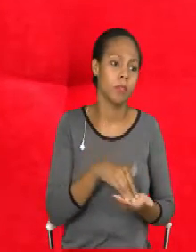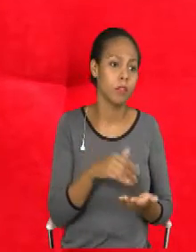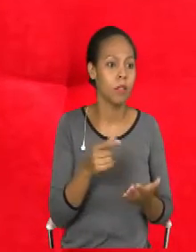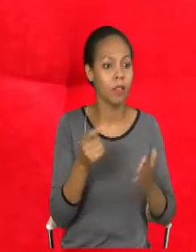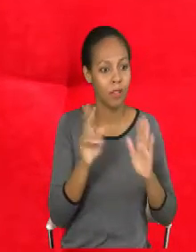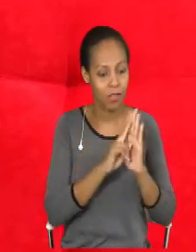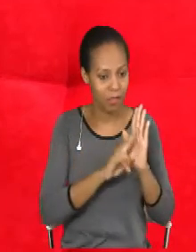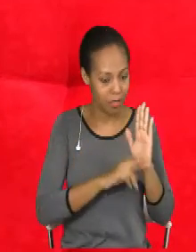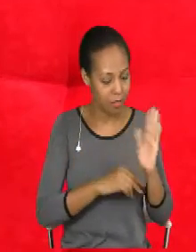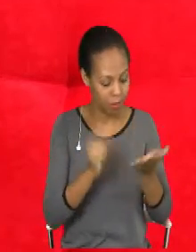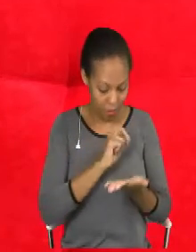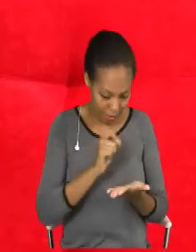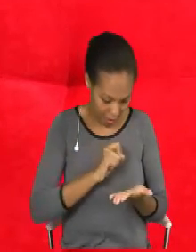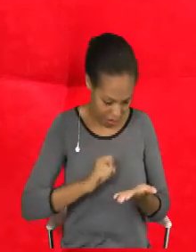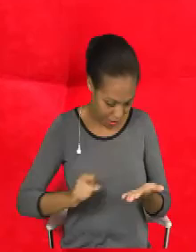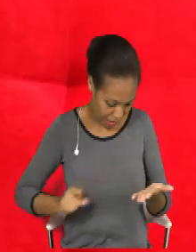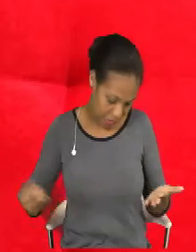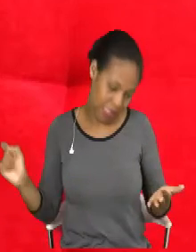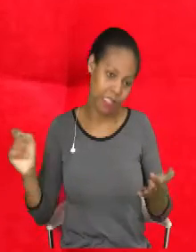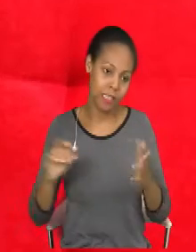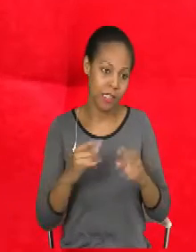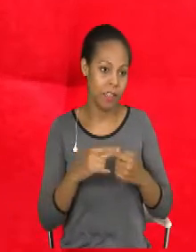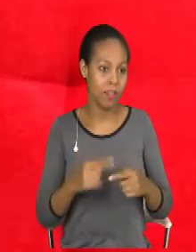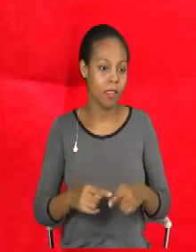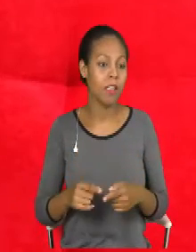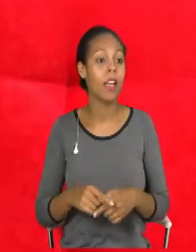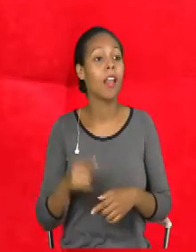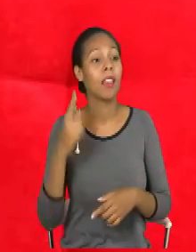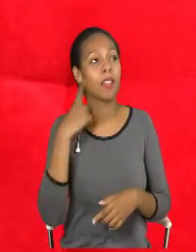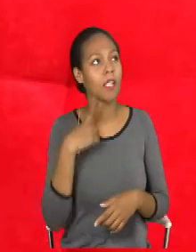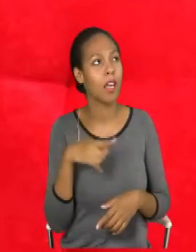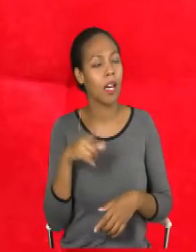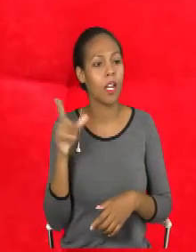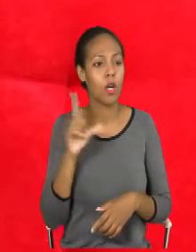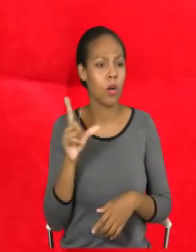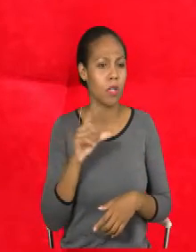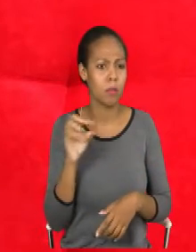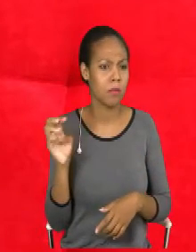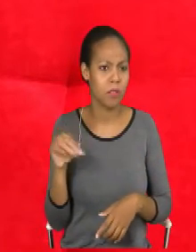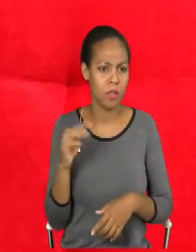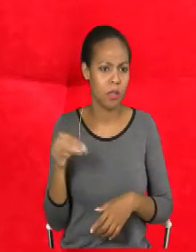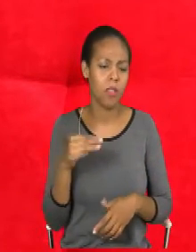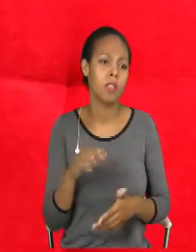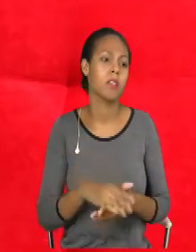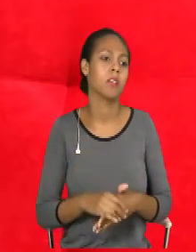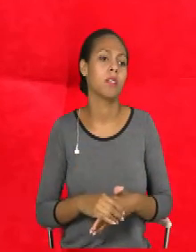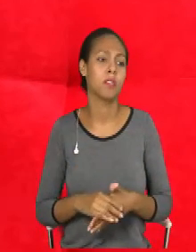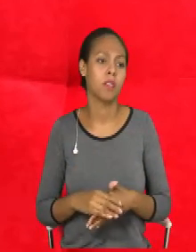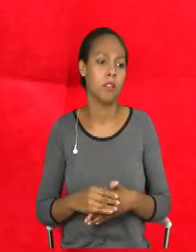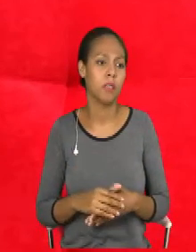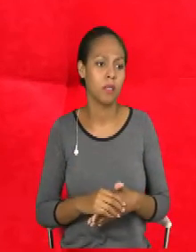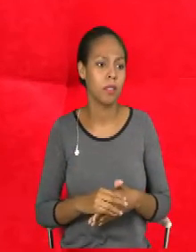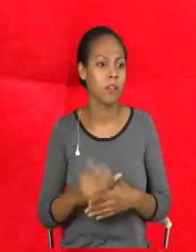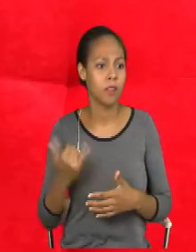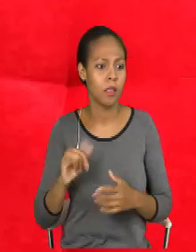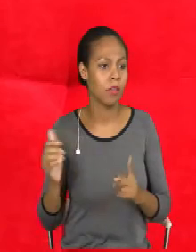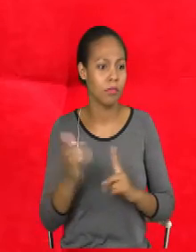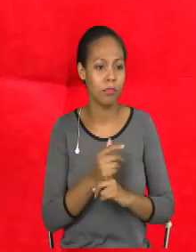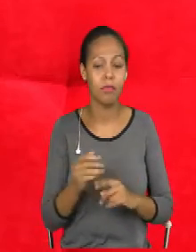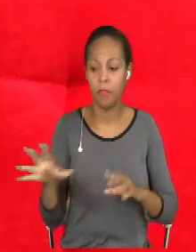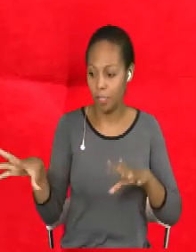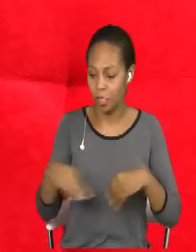poco de requisitos y el día lunes, miércoles, nos dimos cuenta que fuimos